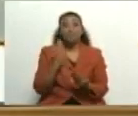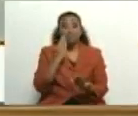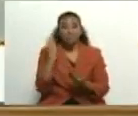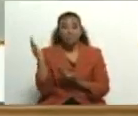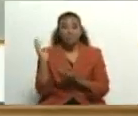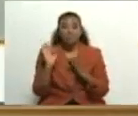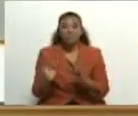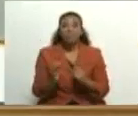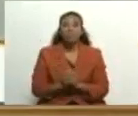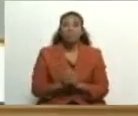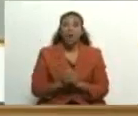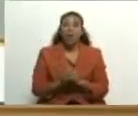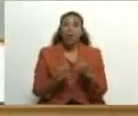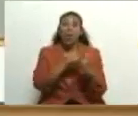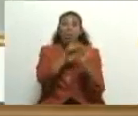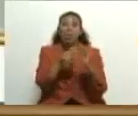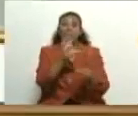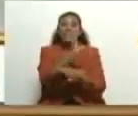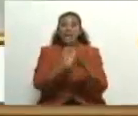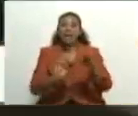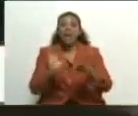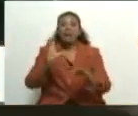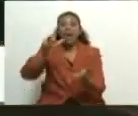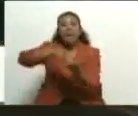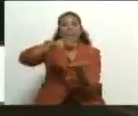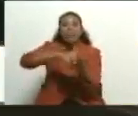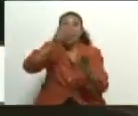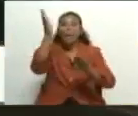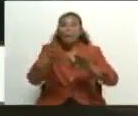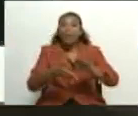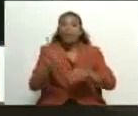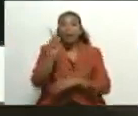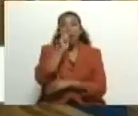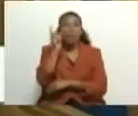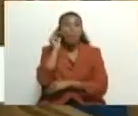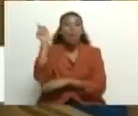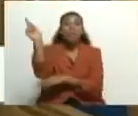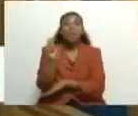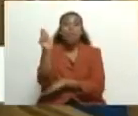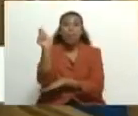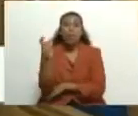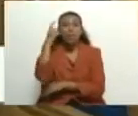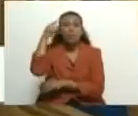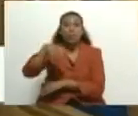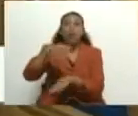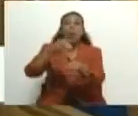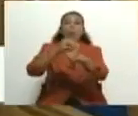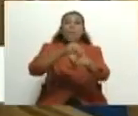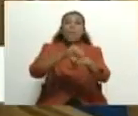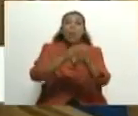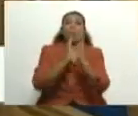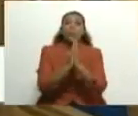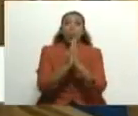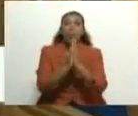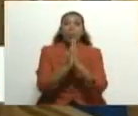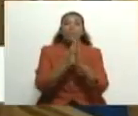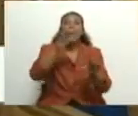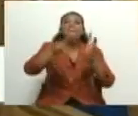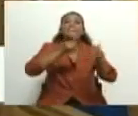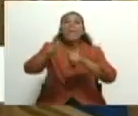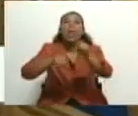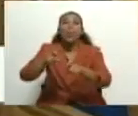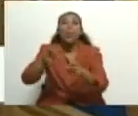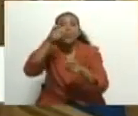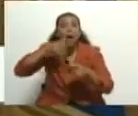Venezuela, con las dos terceras partes de los votos de las diputadas y diputados, convocan a un referendo